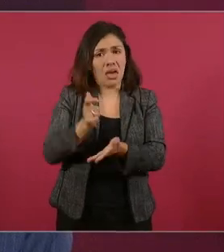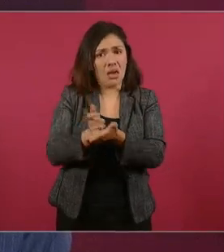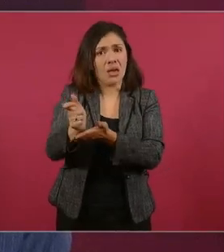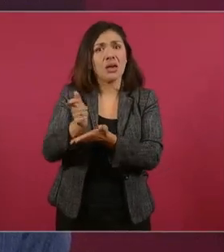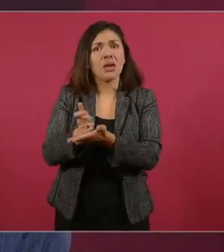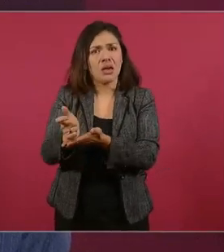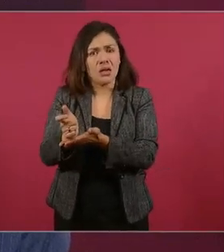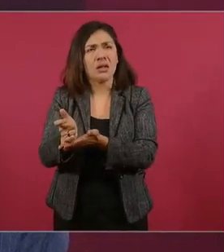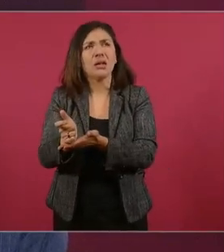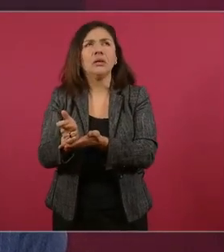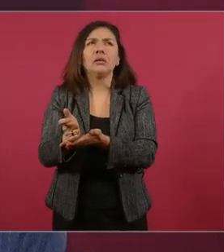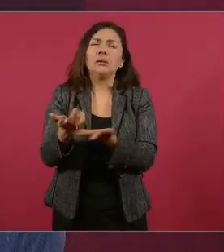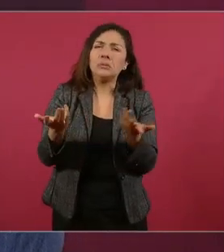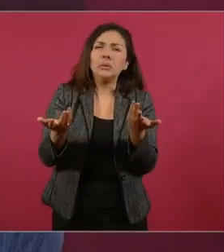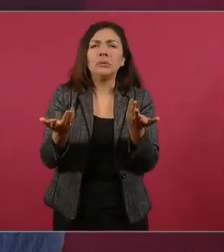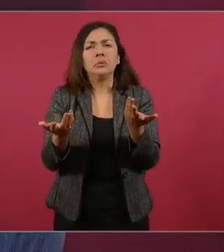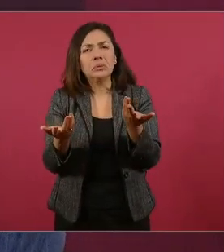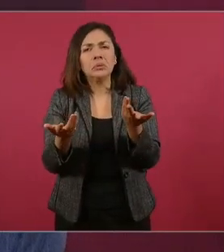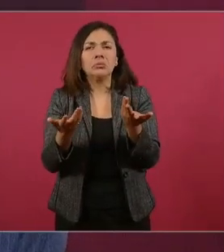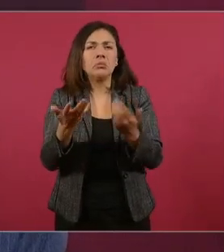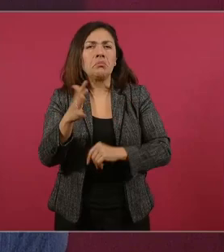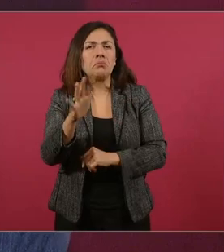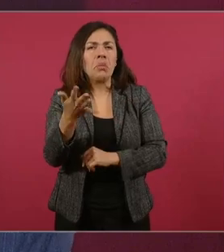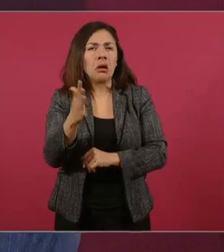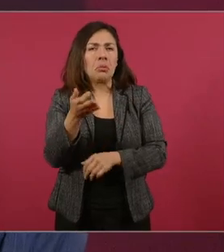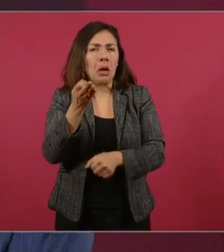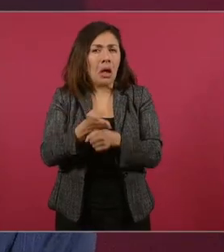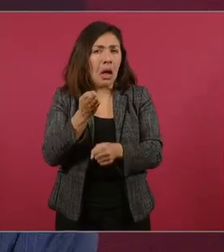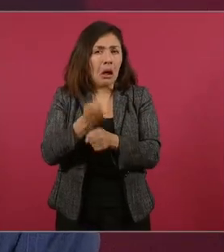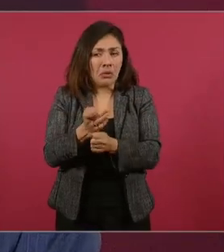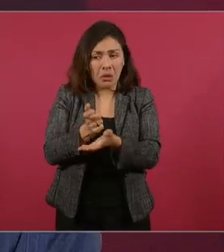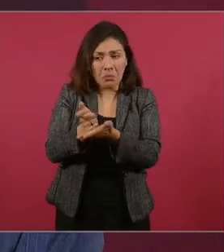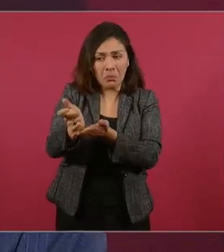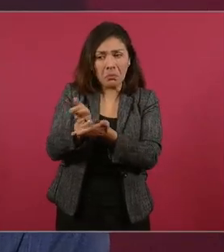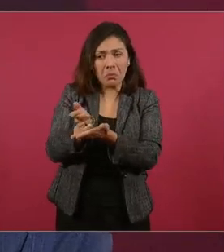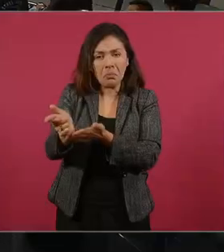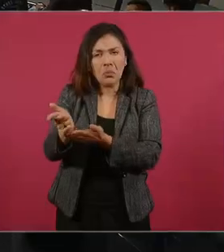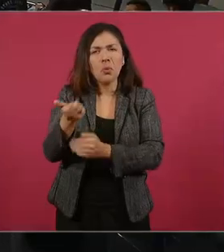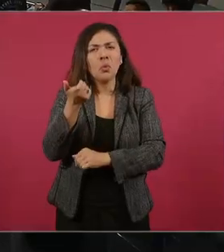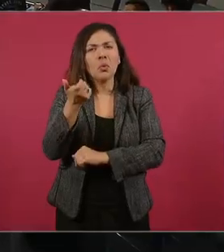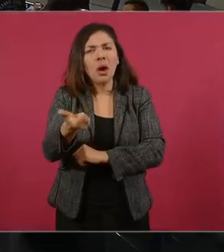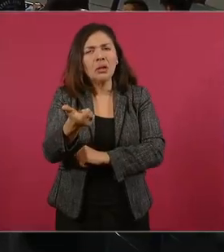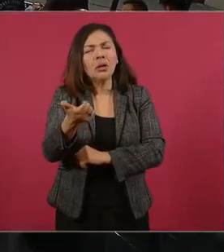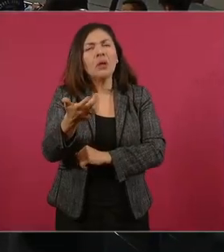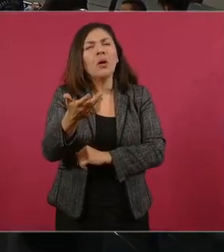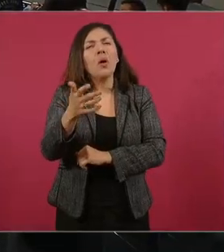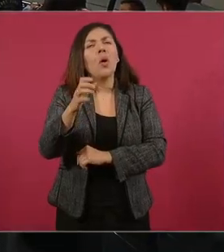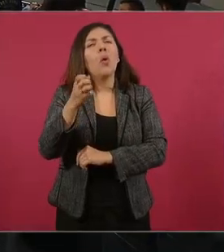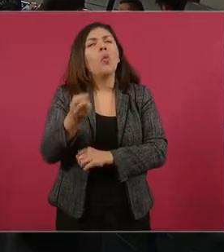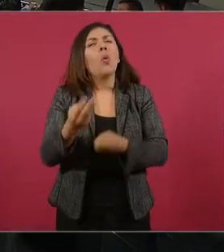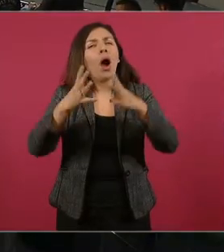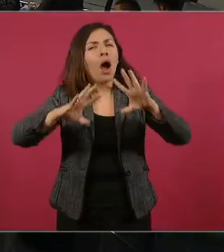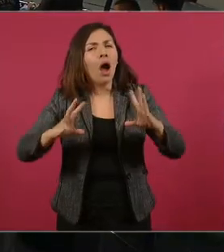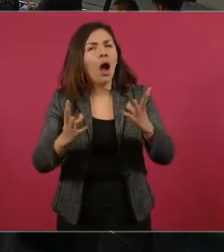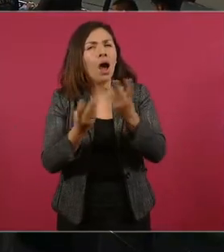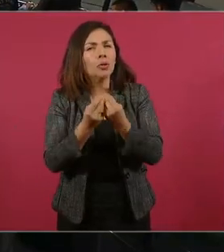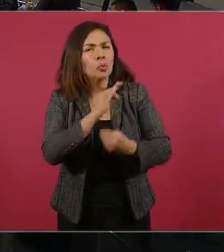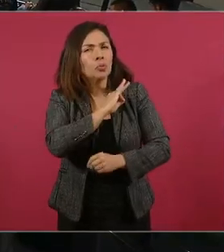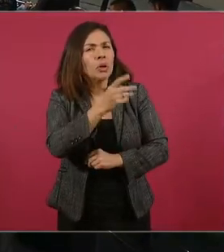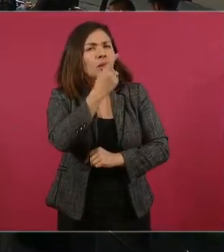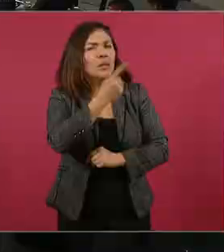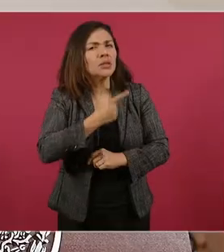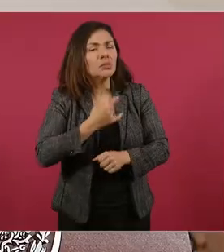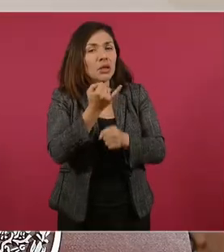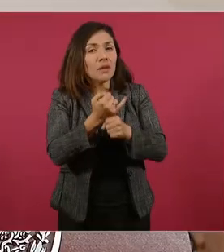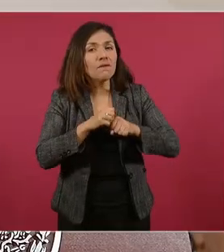Deben de estar recibiendo ya, a ver si nos dan el